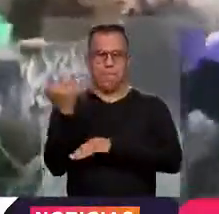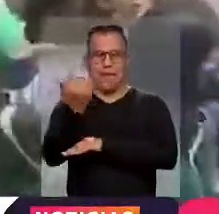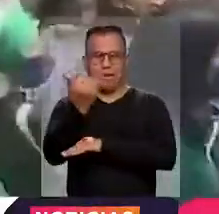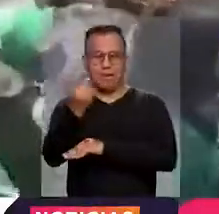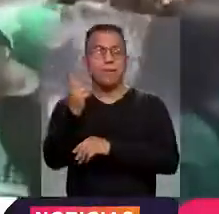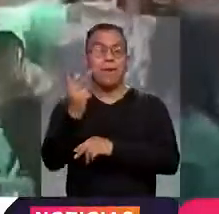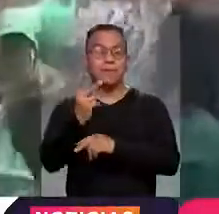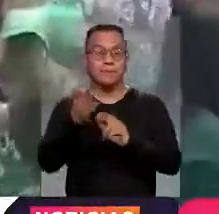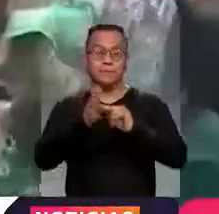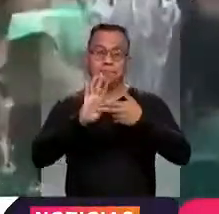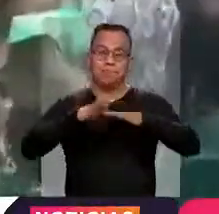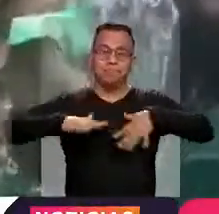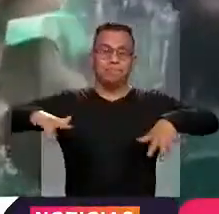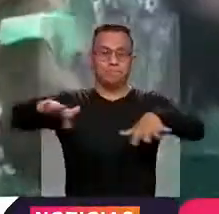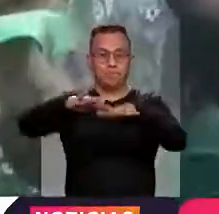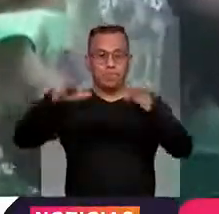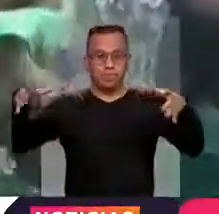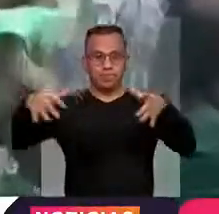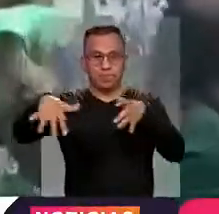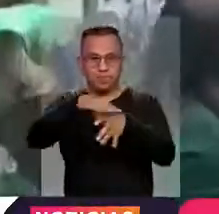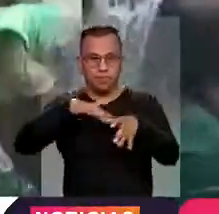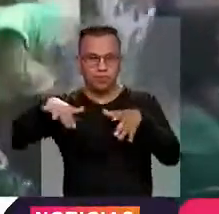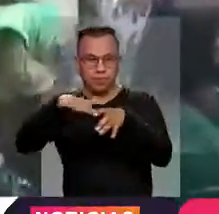a Favor de la Despenalización del Aborto.